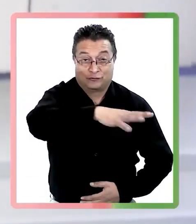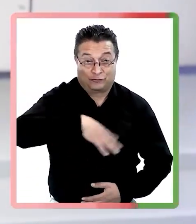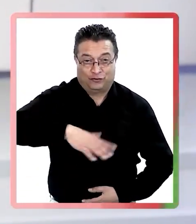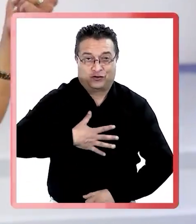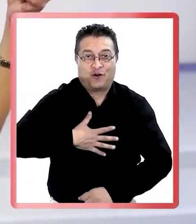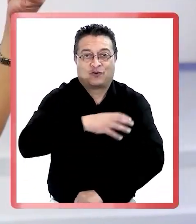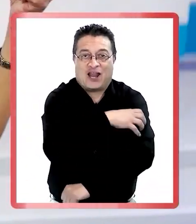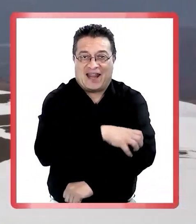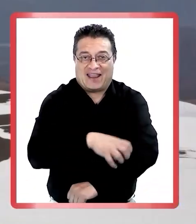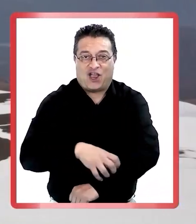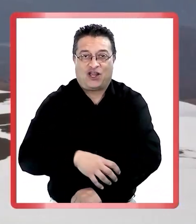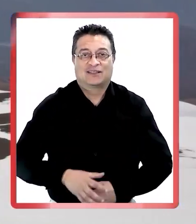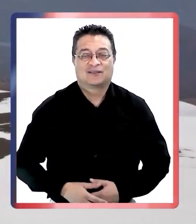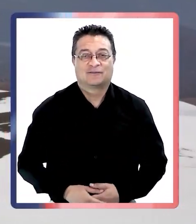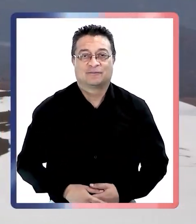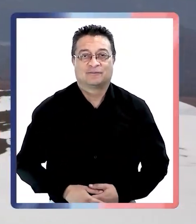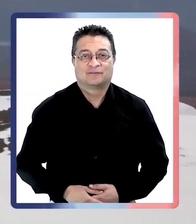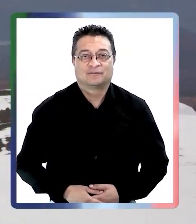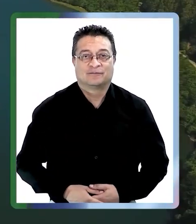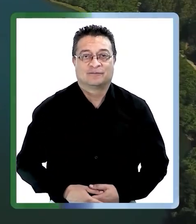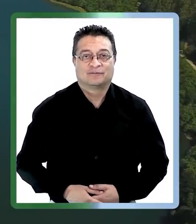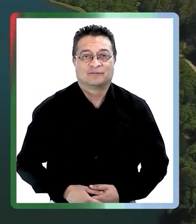Somos las regiones.